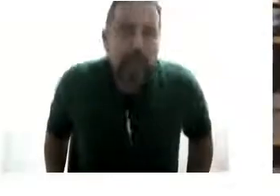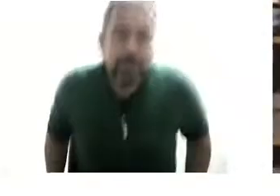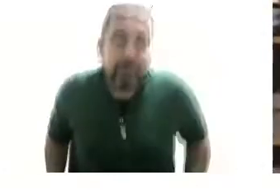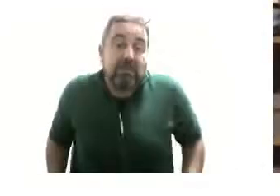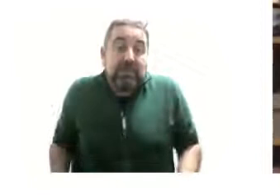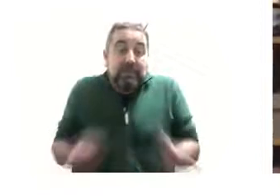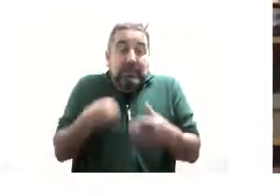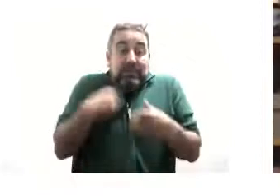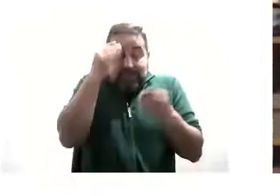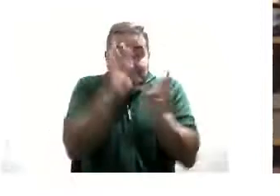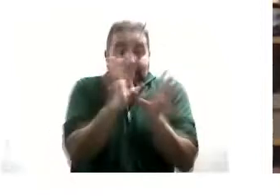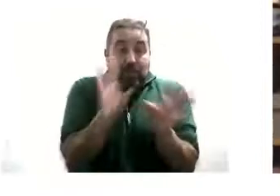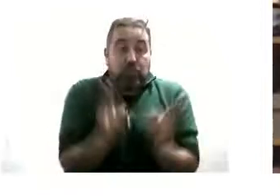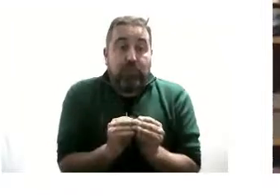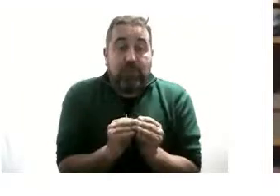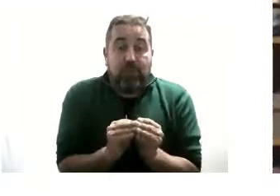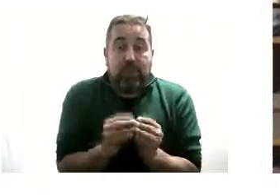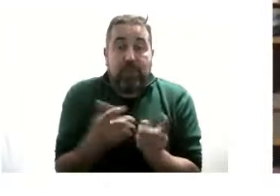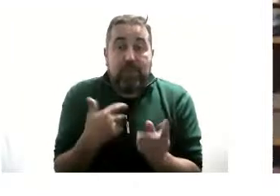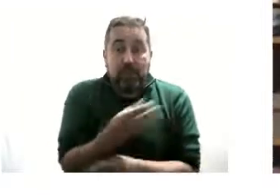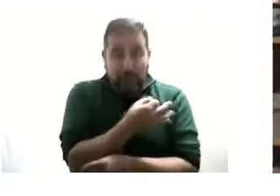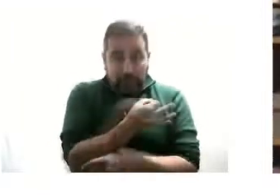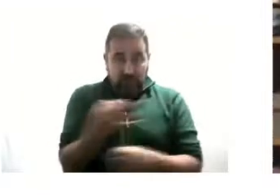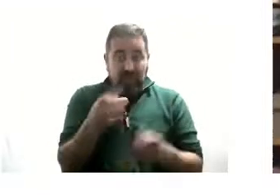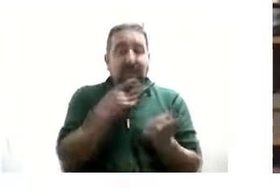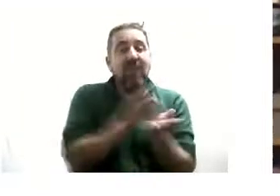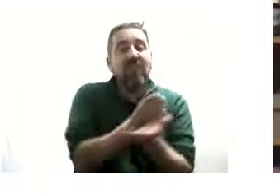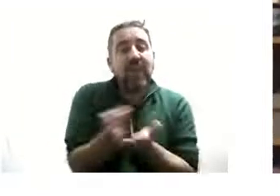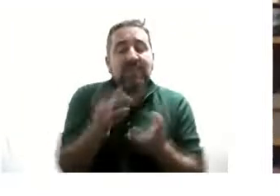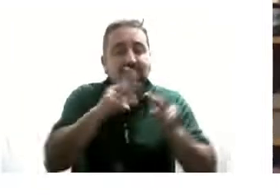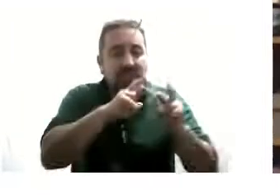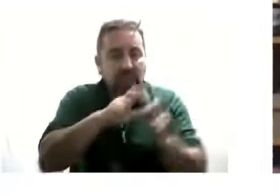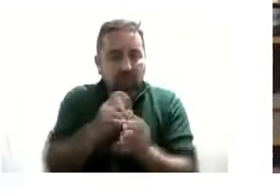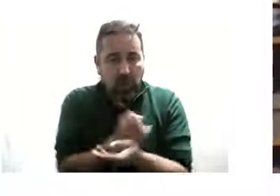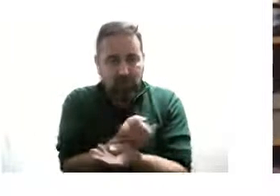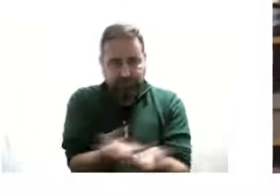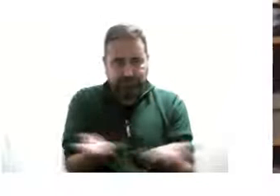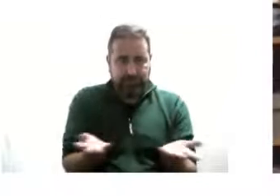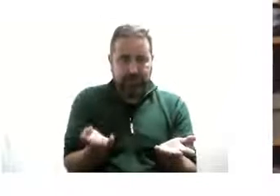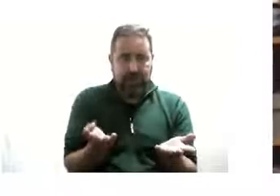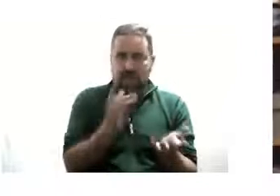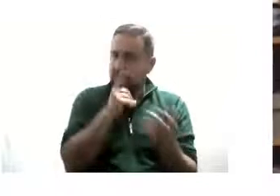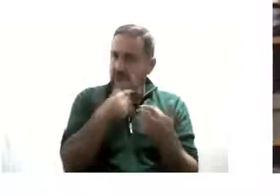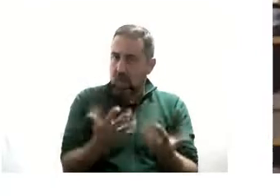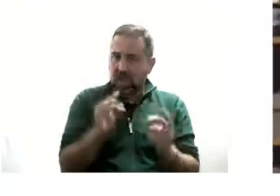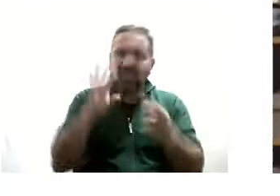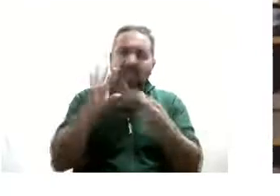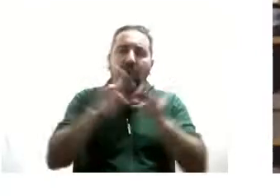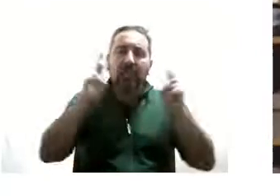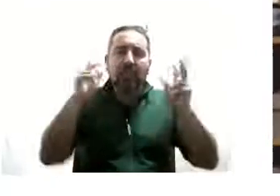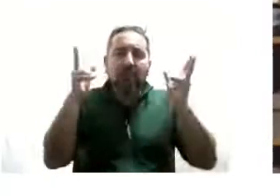resumido perfectamente cuáles son las principales líneas de investigación que ahora mismo están en torno a la audición.